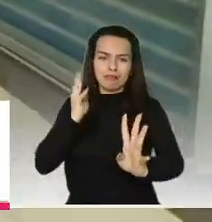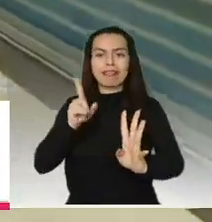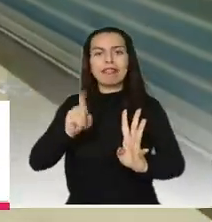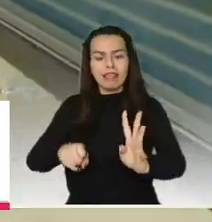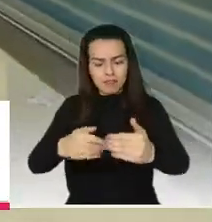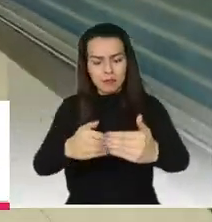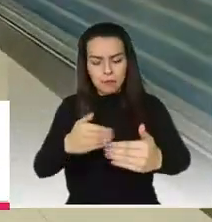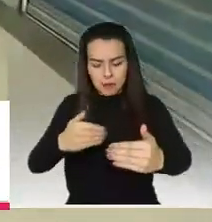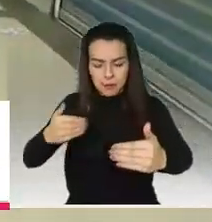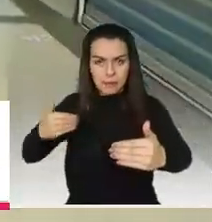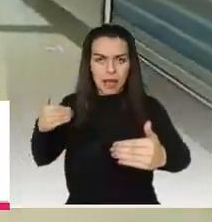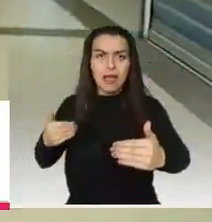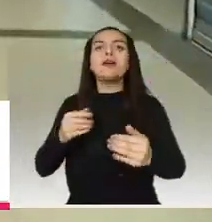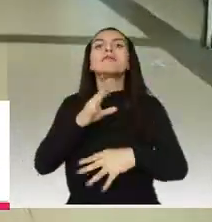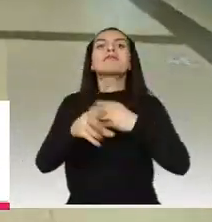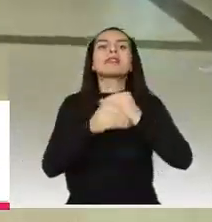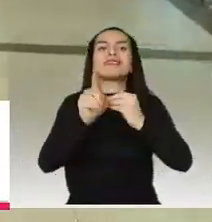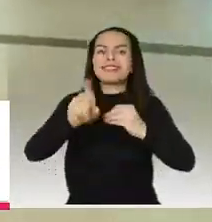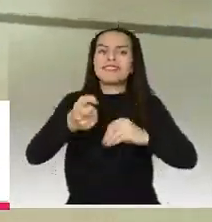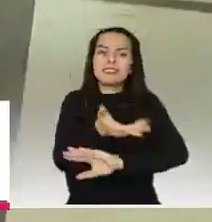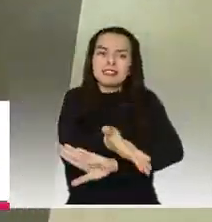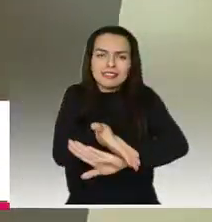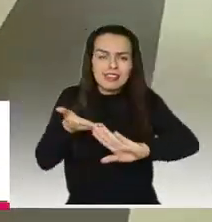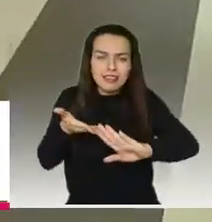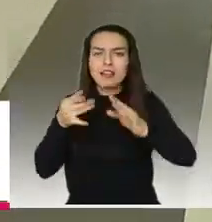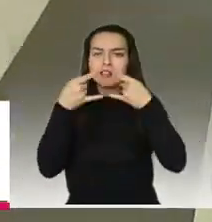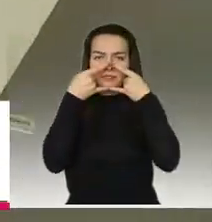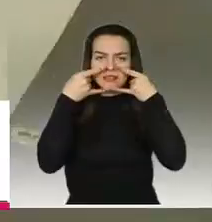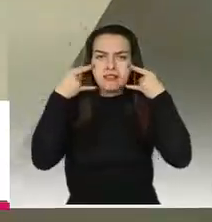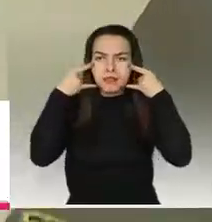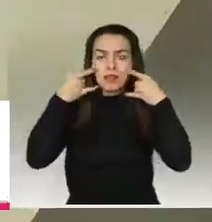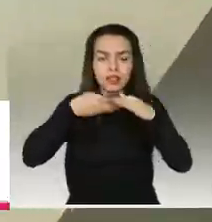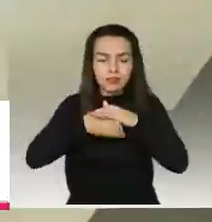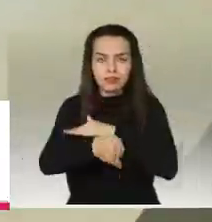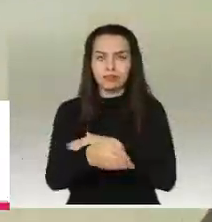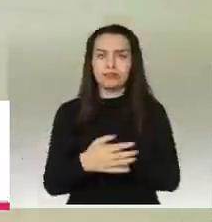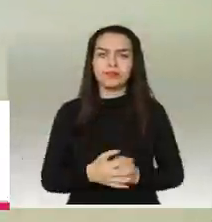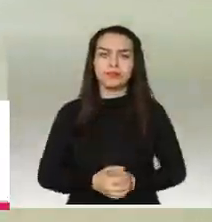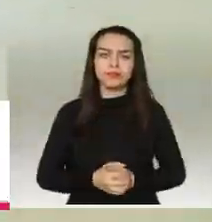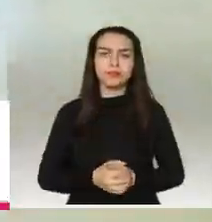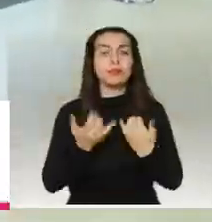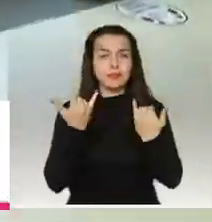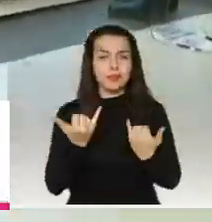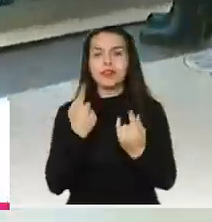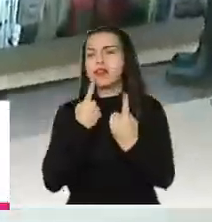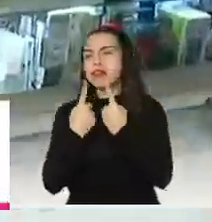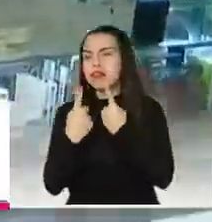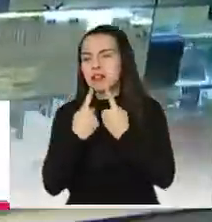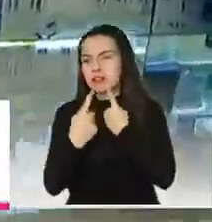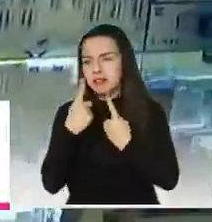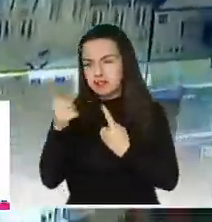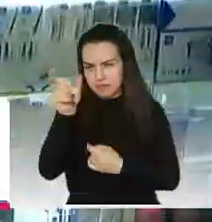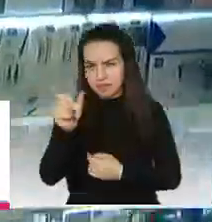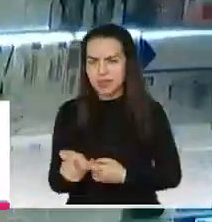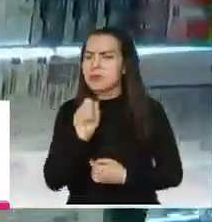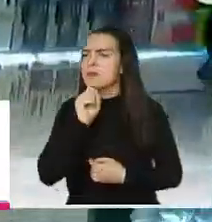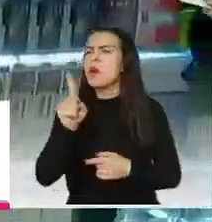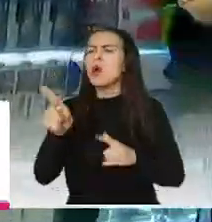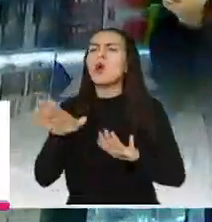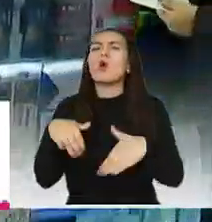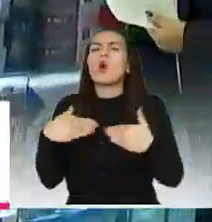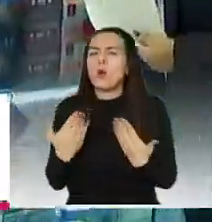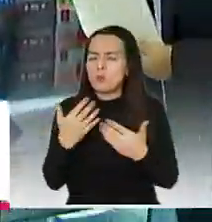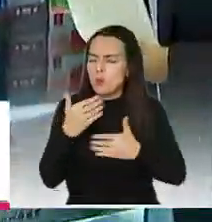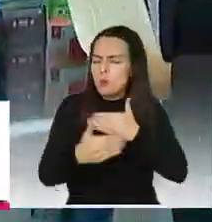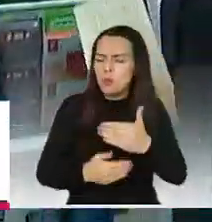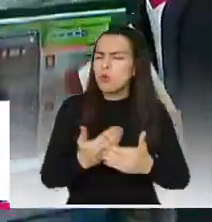tapabocas al interior del centro comercial. Vamos a hablar aquí con uno de los comerciantes. Bueno, ¿ustedes cómo están haciendo? ¿Cómo ha sido todo el proceso? Buenos días para